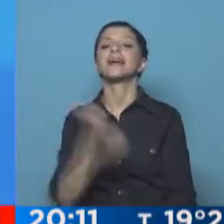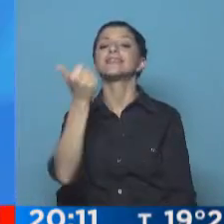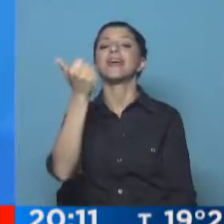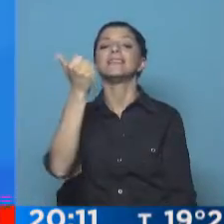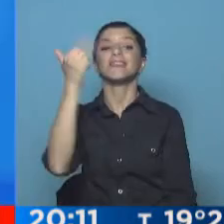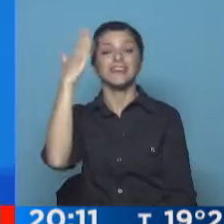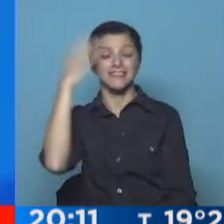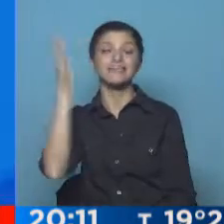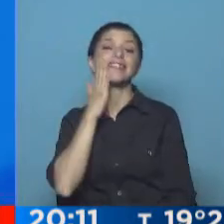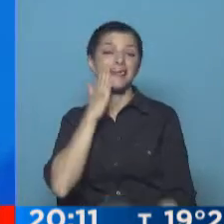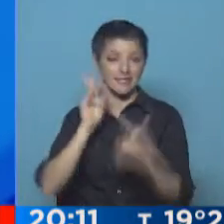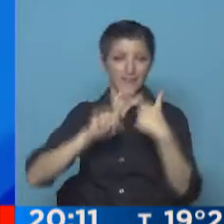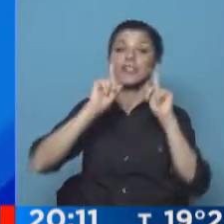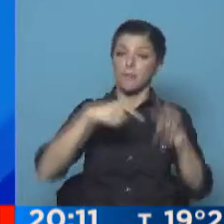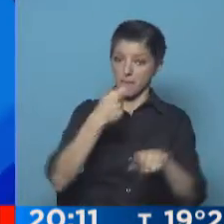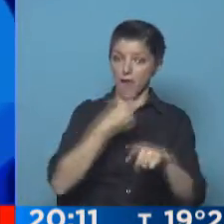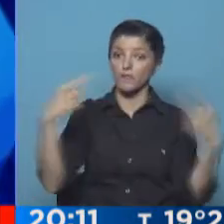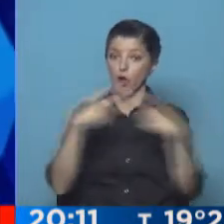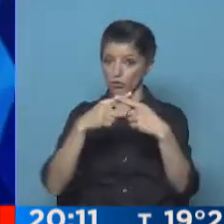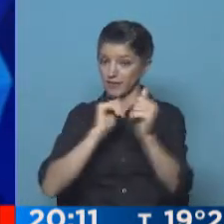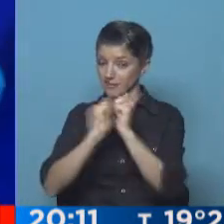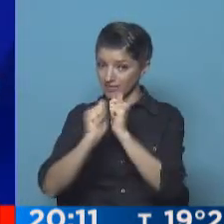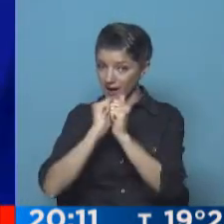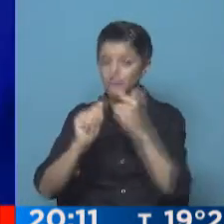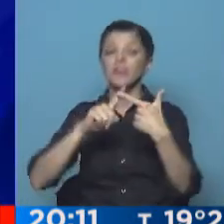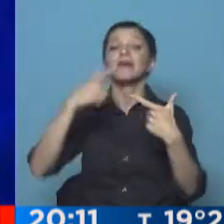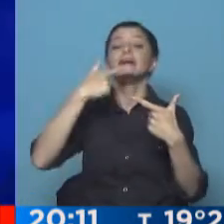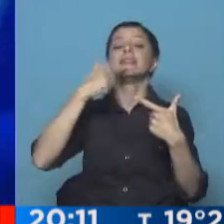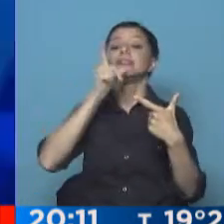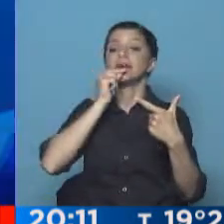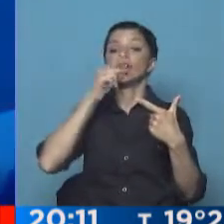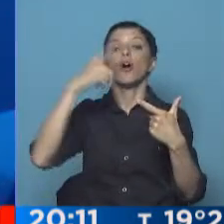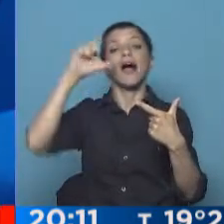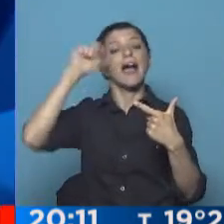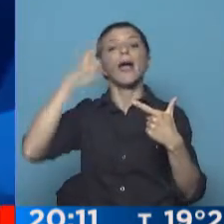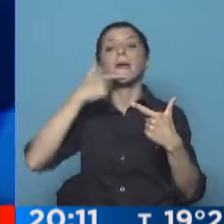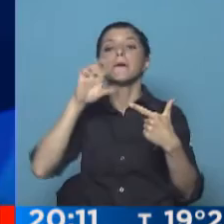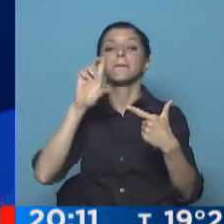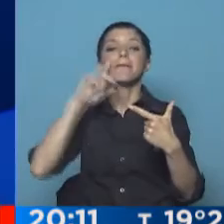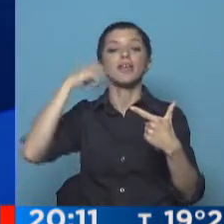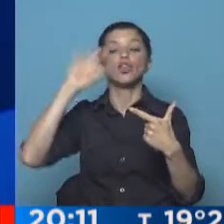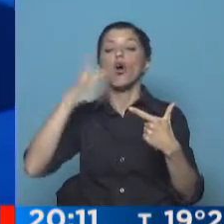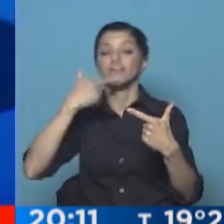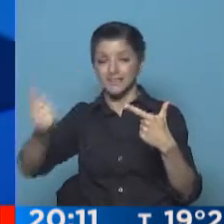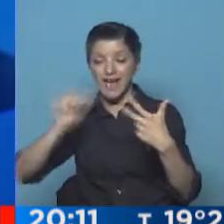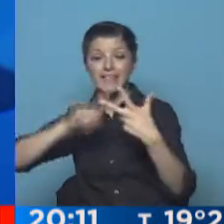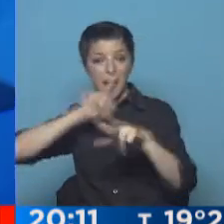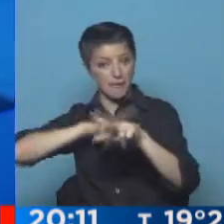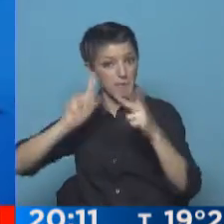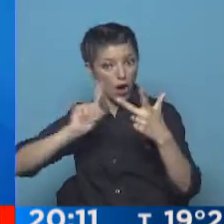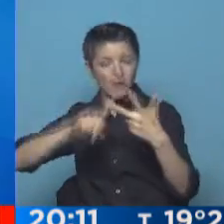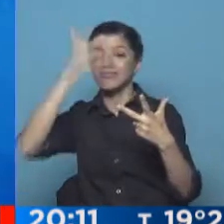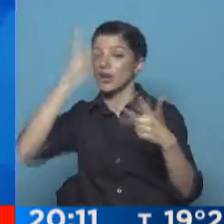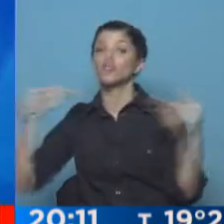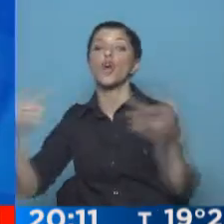18:15, también Banfield Rosario Central, será dirigido por Espinosa. En el mismo horario, San Lorenzo Temperley, aunque